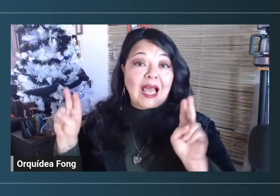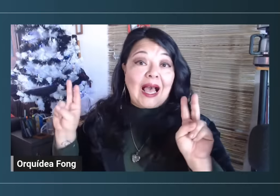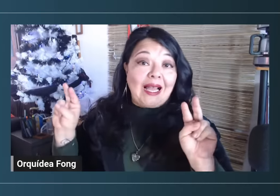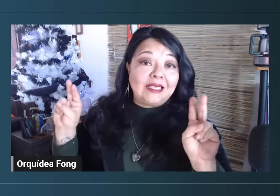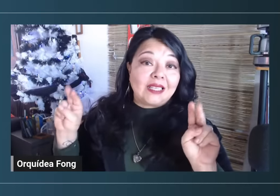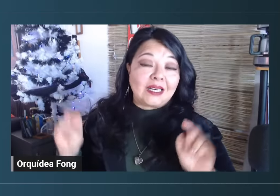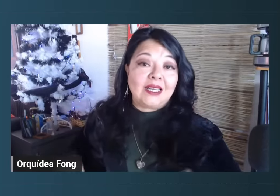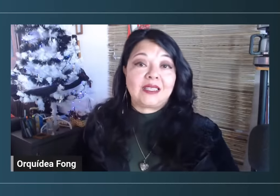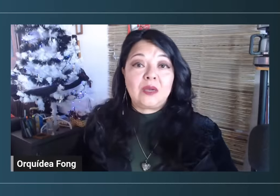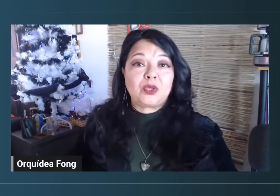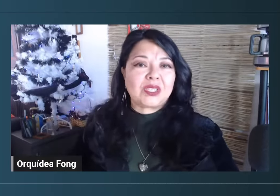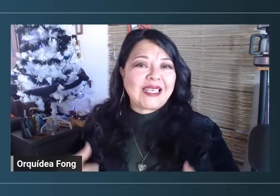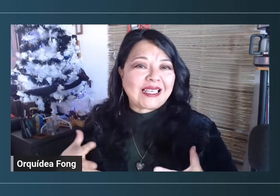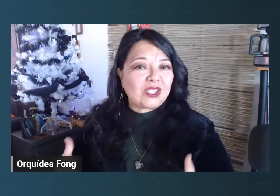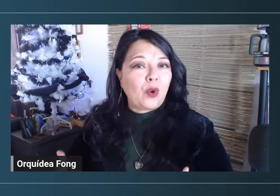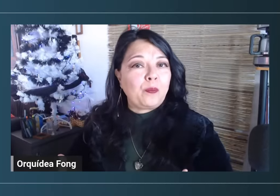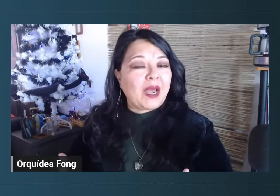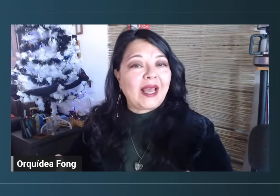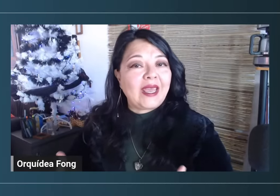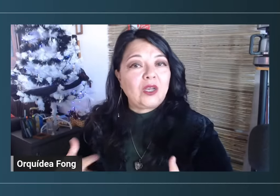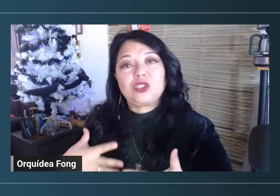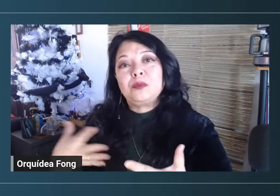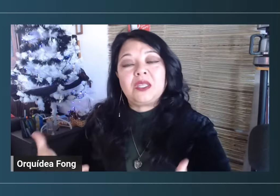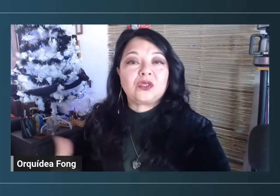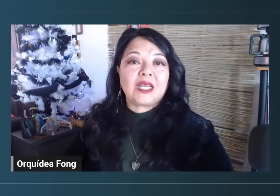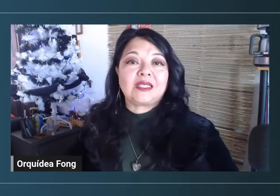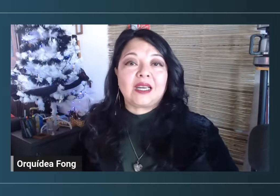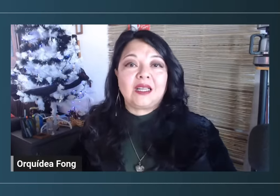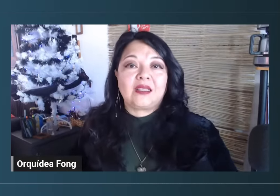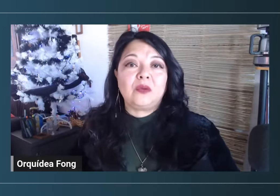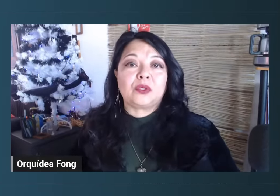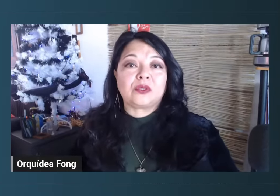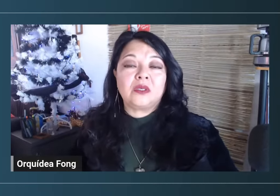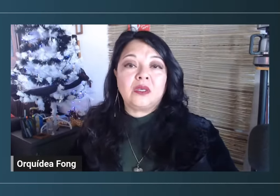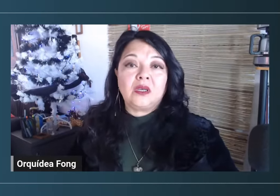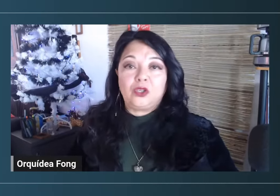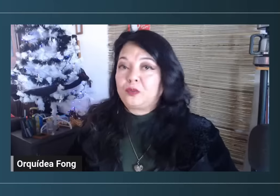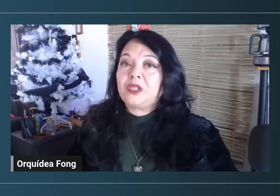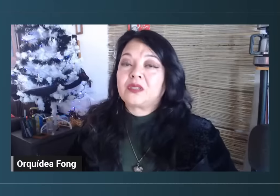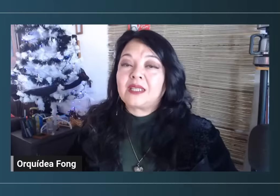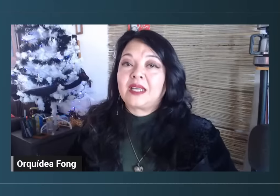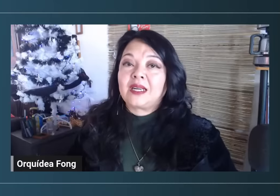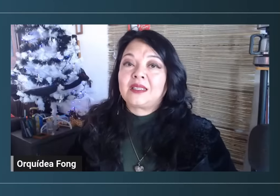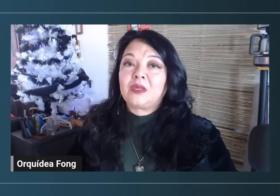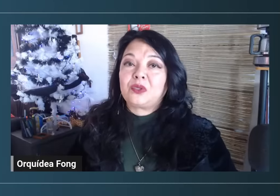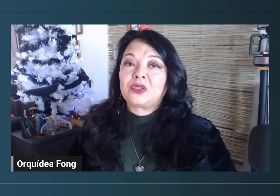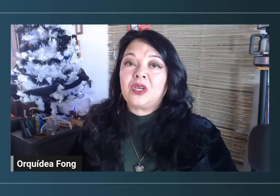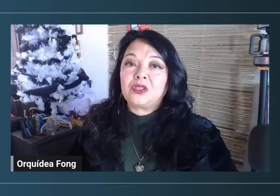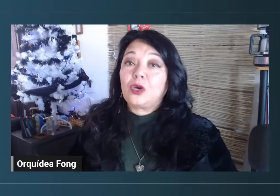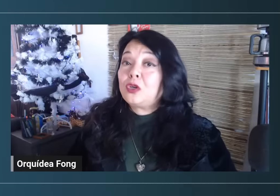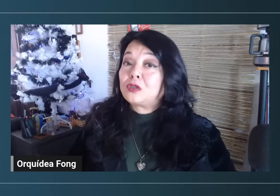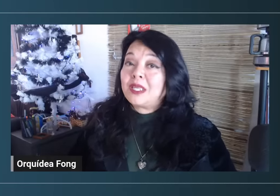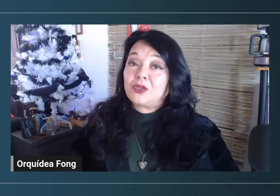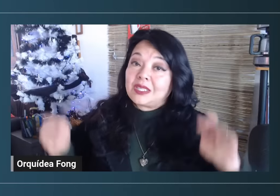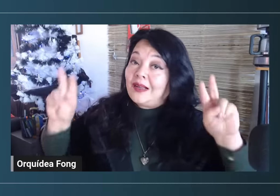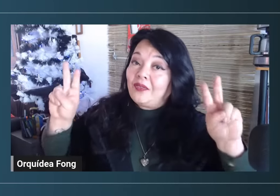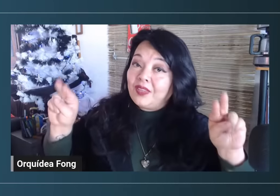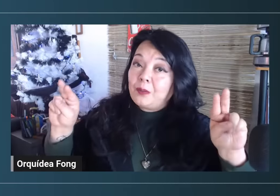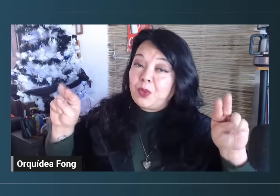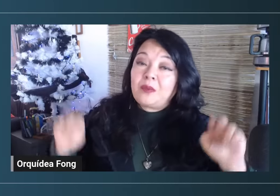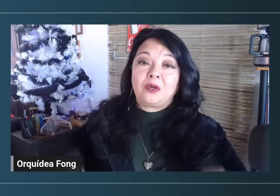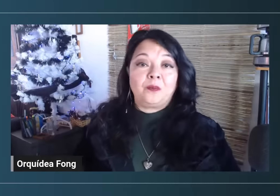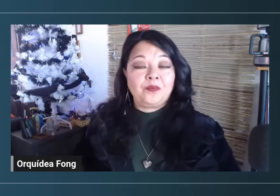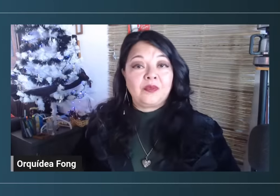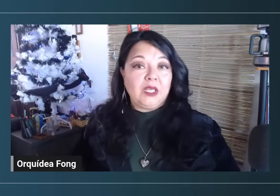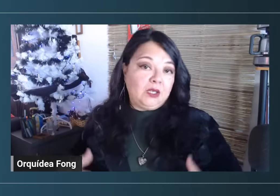medios alternativos y que son para él los medios alternativos los medios alternativos son los medios